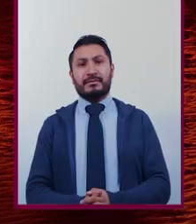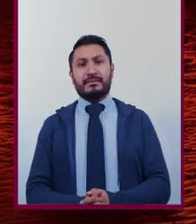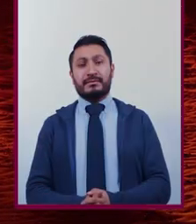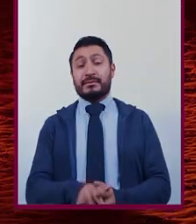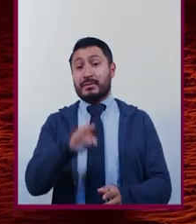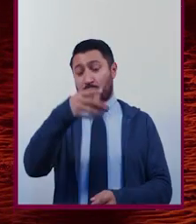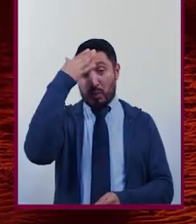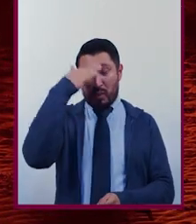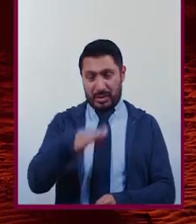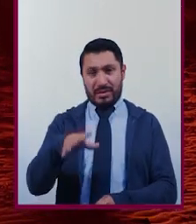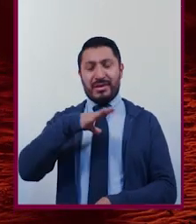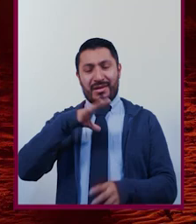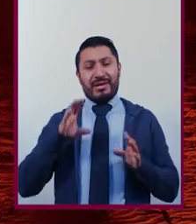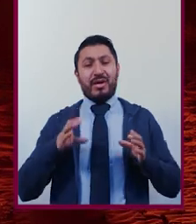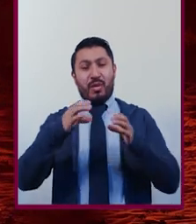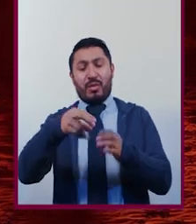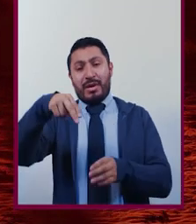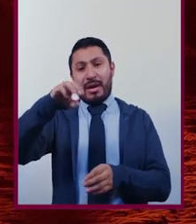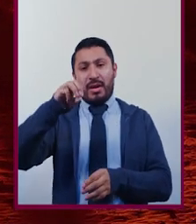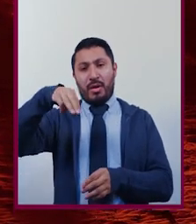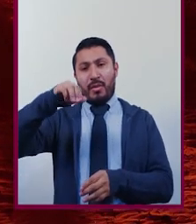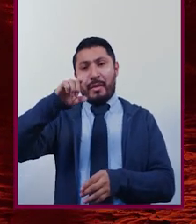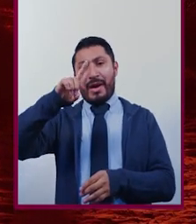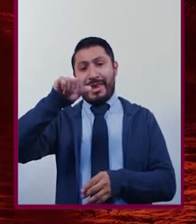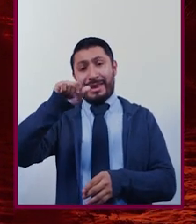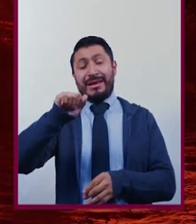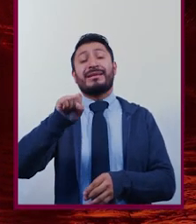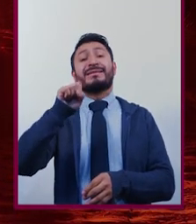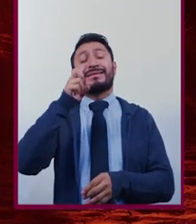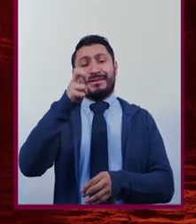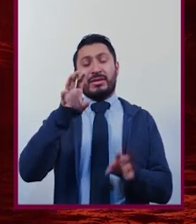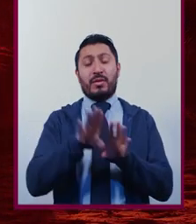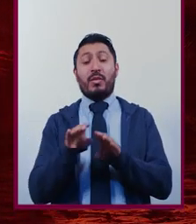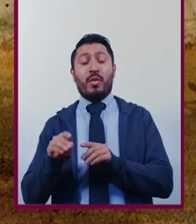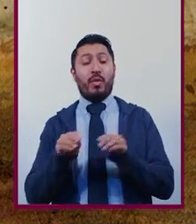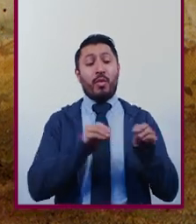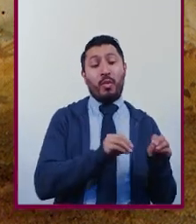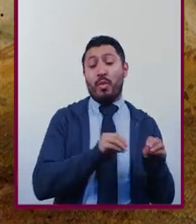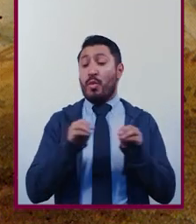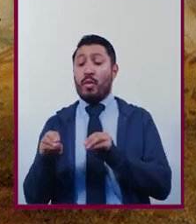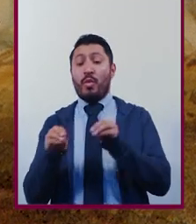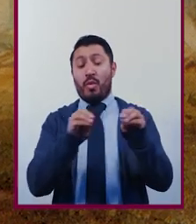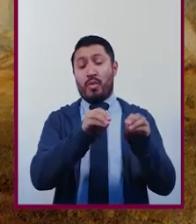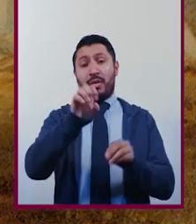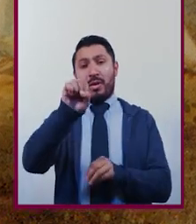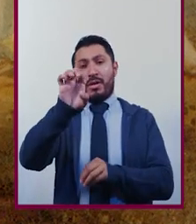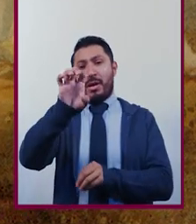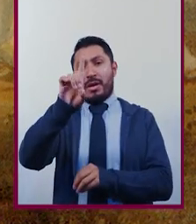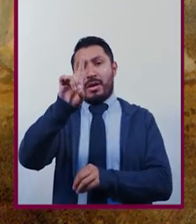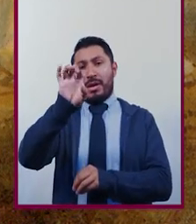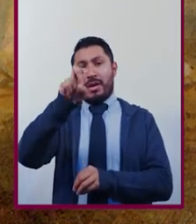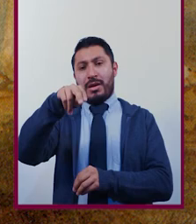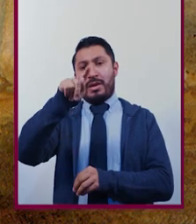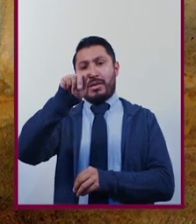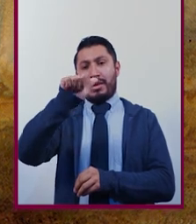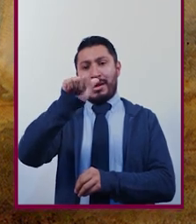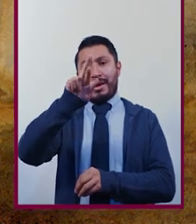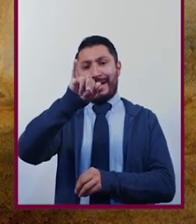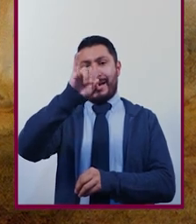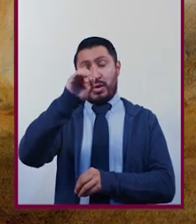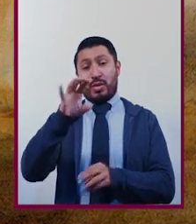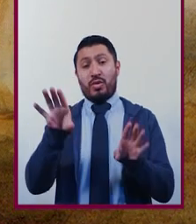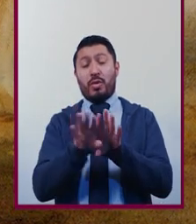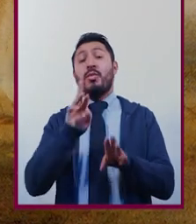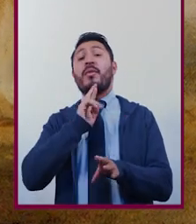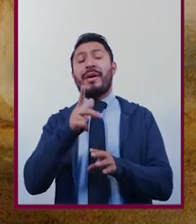Tú sabes que las comunidades nómadas son las que se trasladan de un lugar a otro, mientras que las sedentarias prefieren establecerse